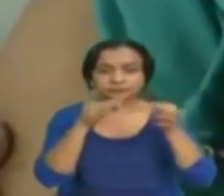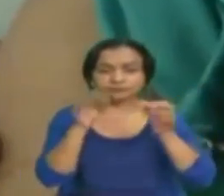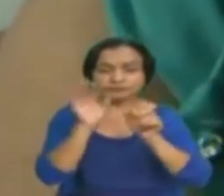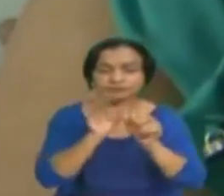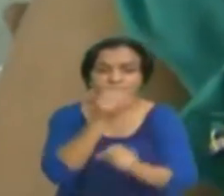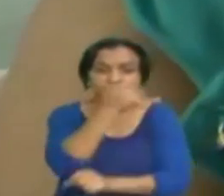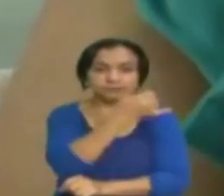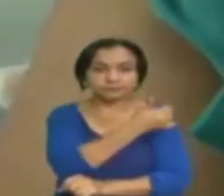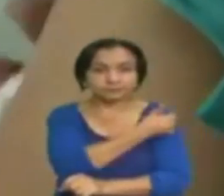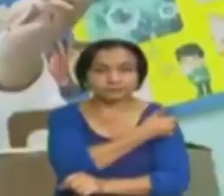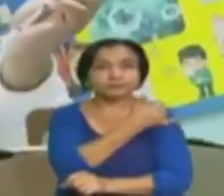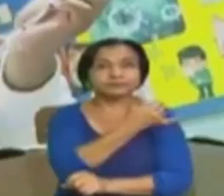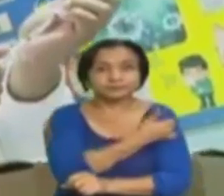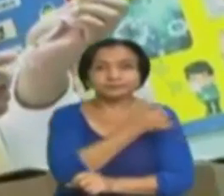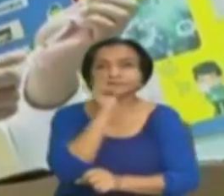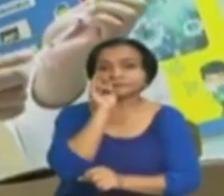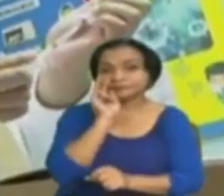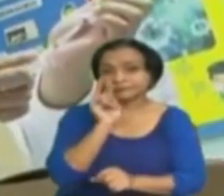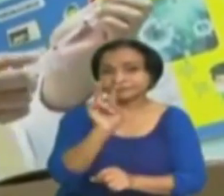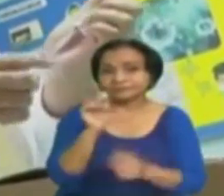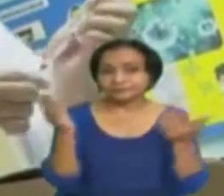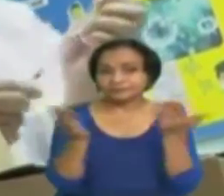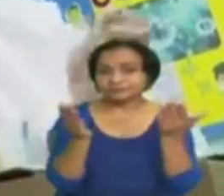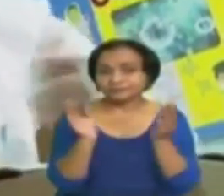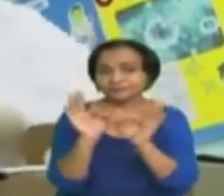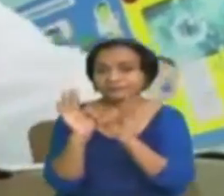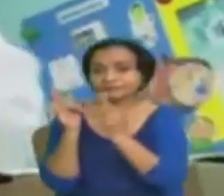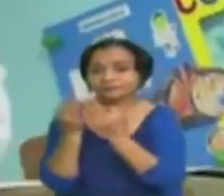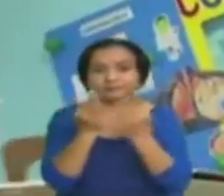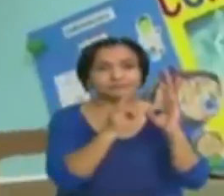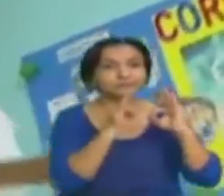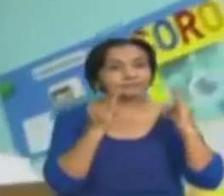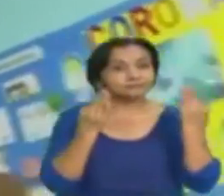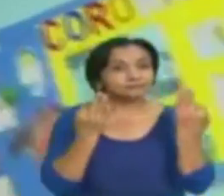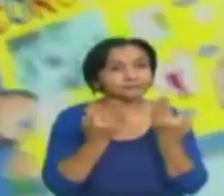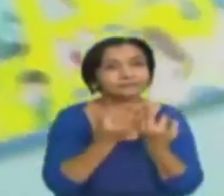enfermedades del corazón, de esencia. Para Noticias 12, Gabriela Solórzano.